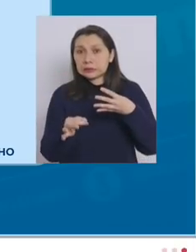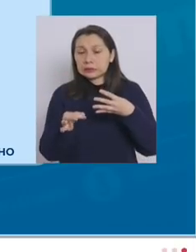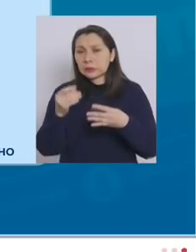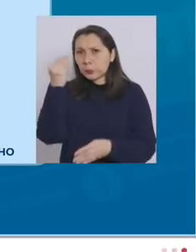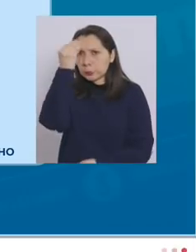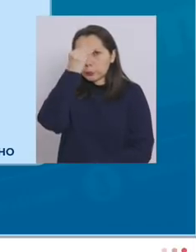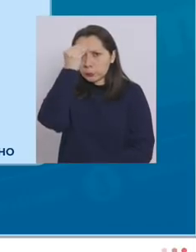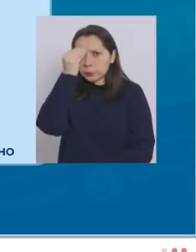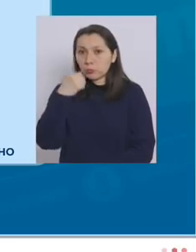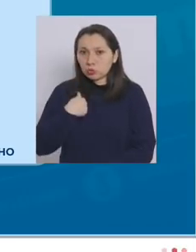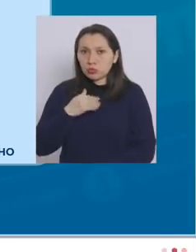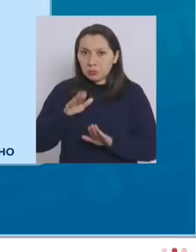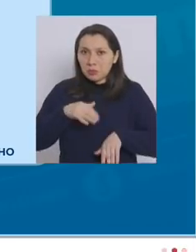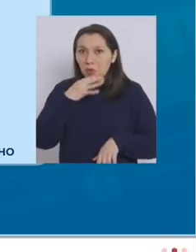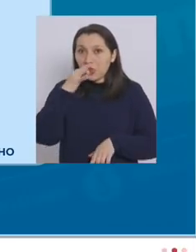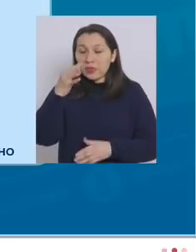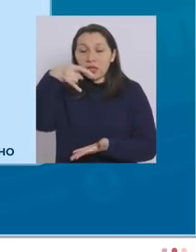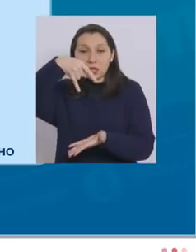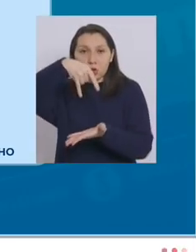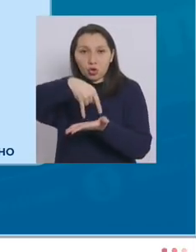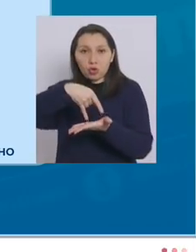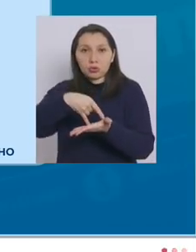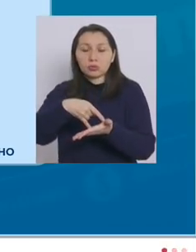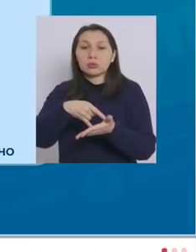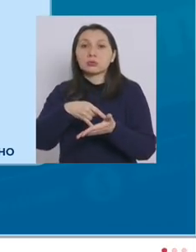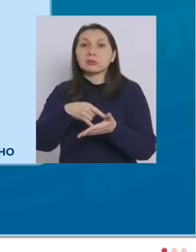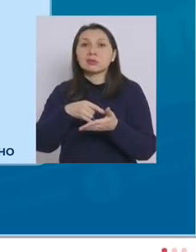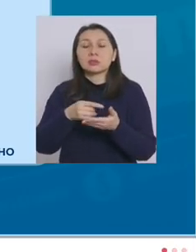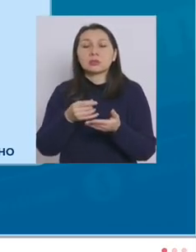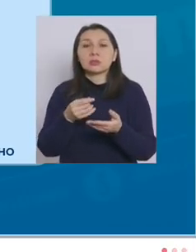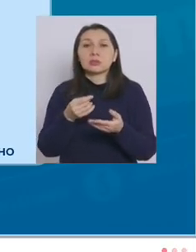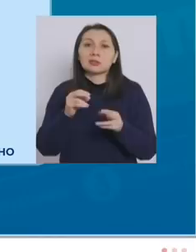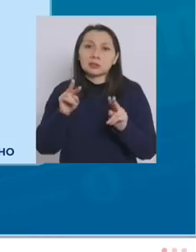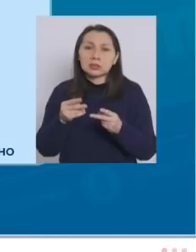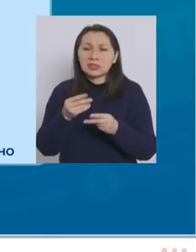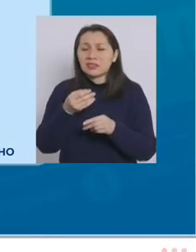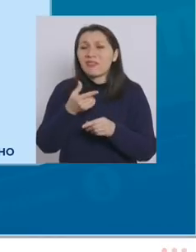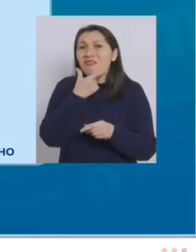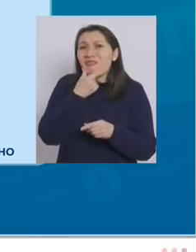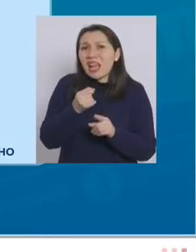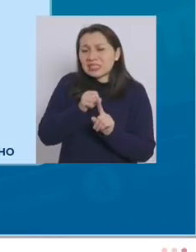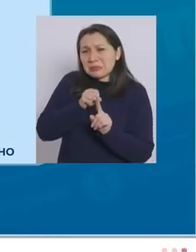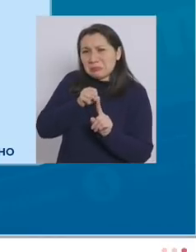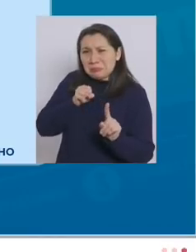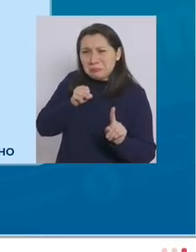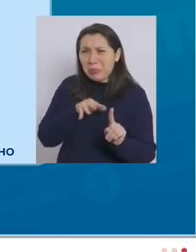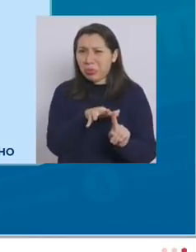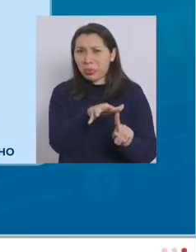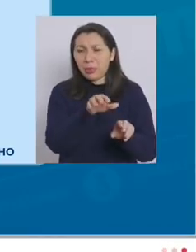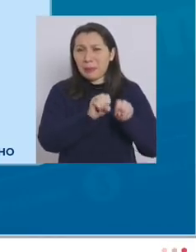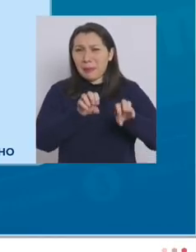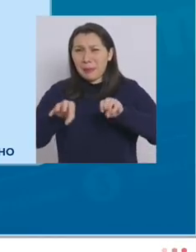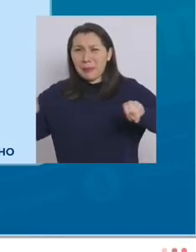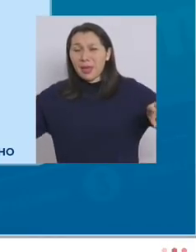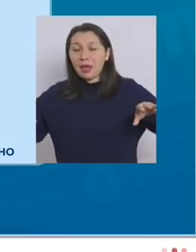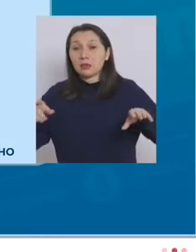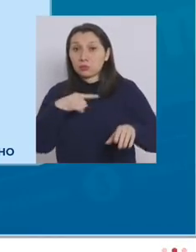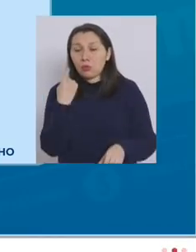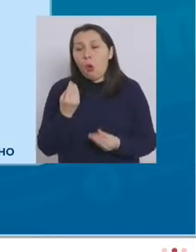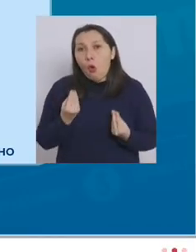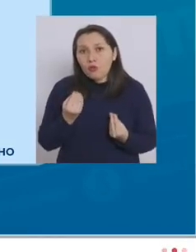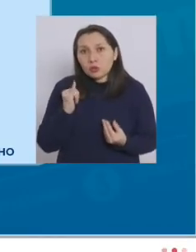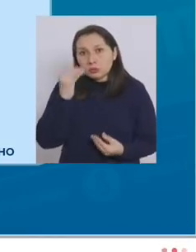mismo lo dije en el Congreso, que es mucho más infecciosa, por así decirlo, obviamente que estamos